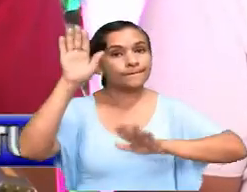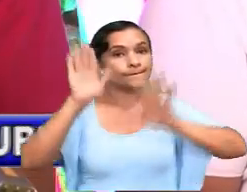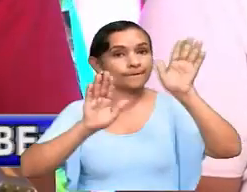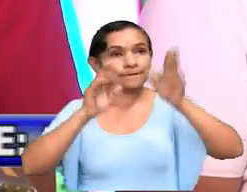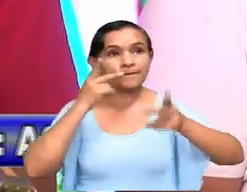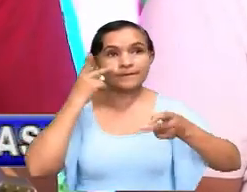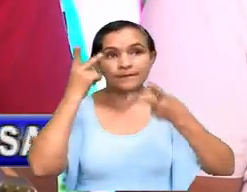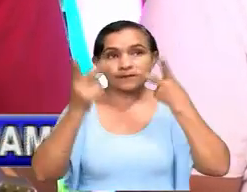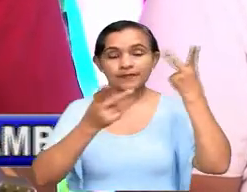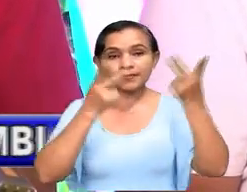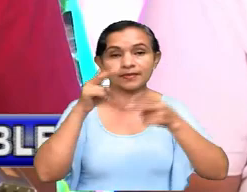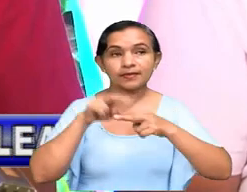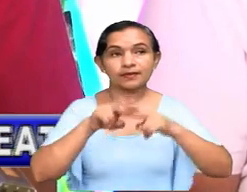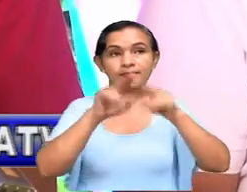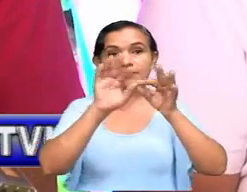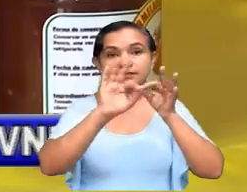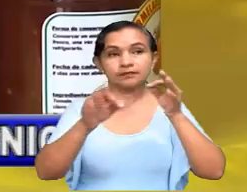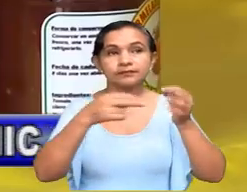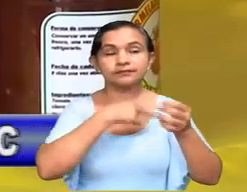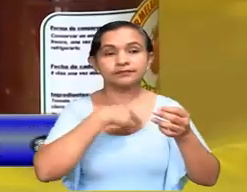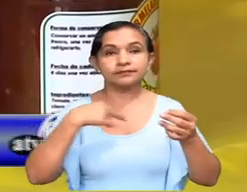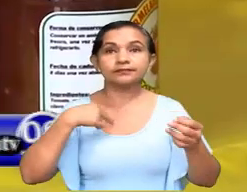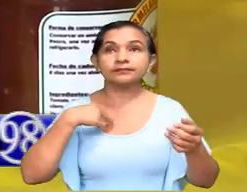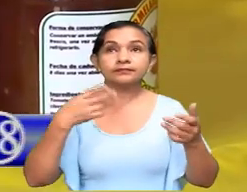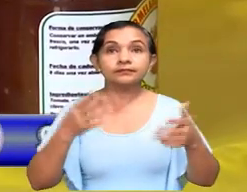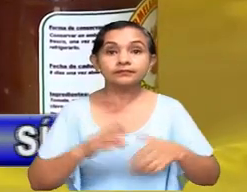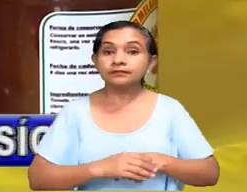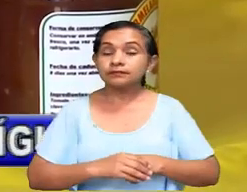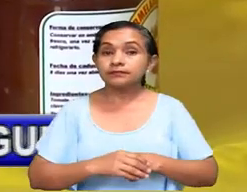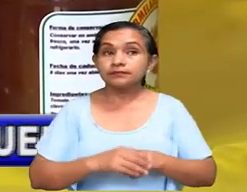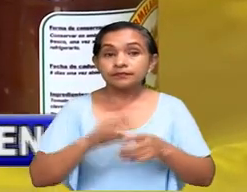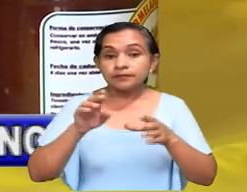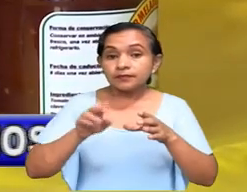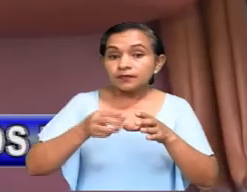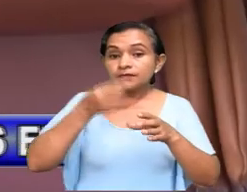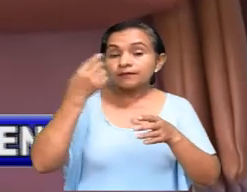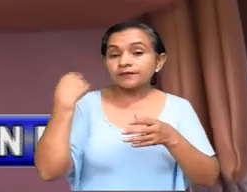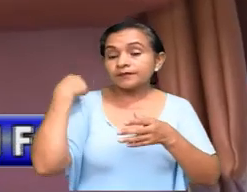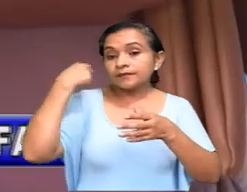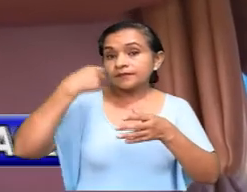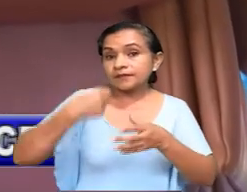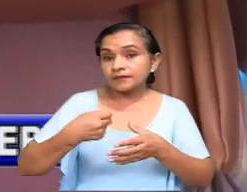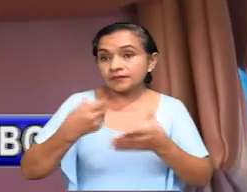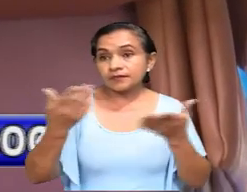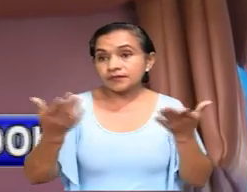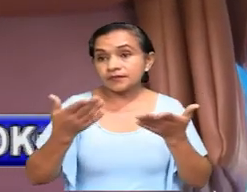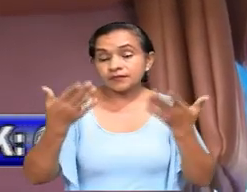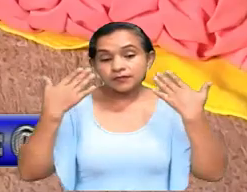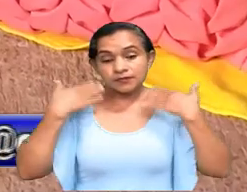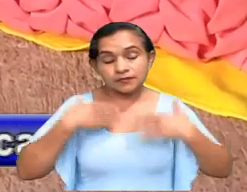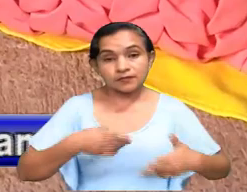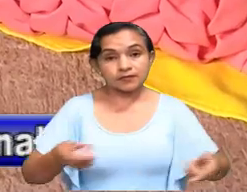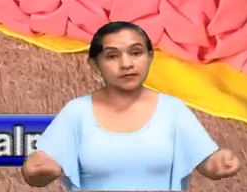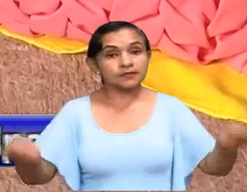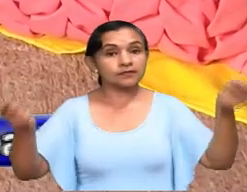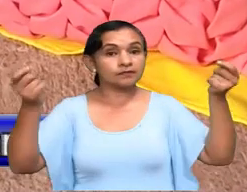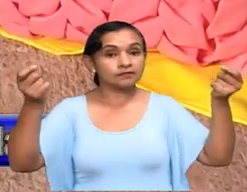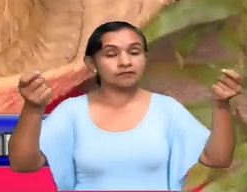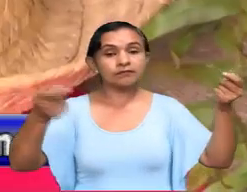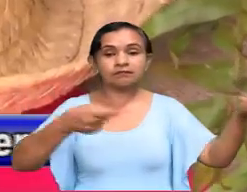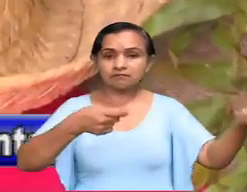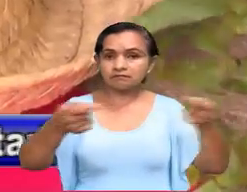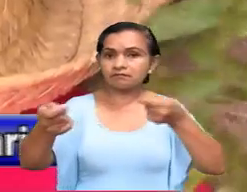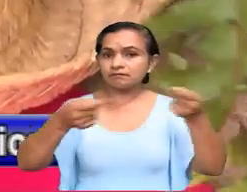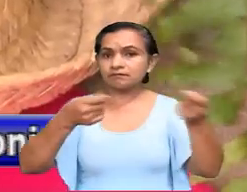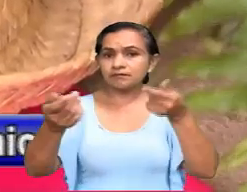visitantes del Parque Nacional de Ferias podrán disfrutar. Las mermeladas y los bolsos de cuero, así como los trajes típicos, se estarán ofreciendo en esta